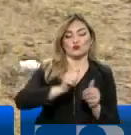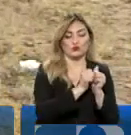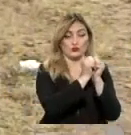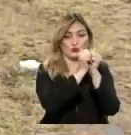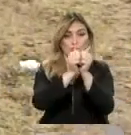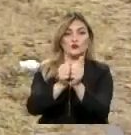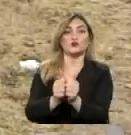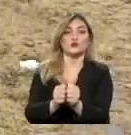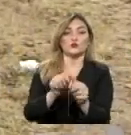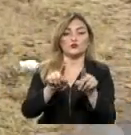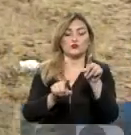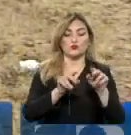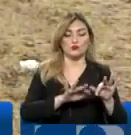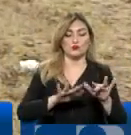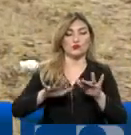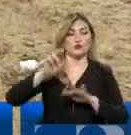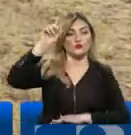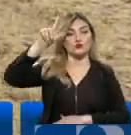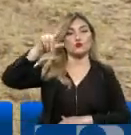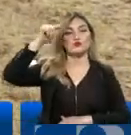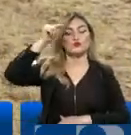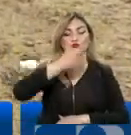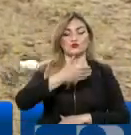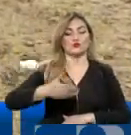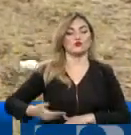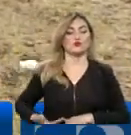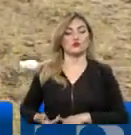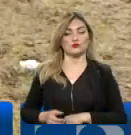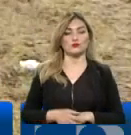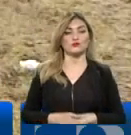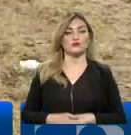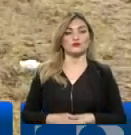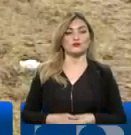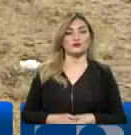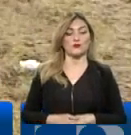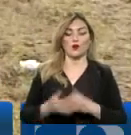a algunos secretarios de Estado y funcionarios de la Presidencia de la República.